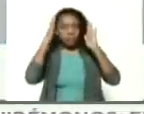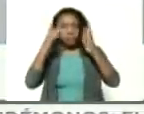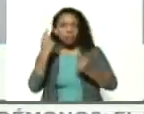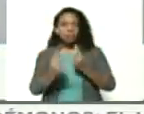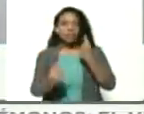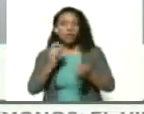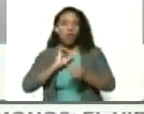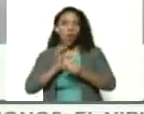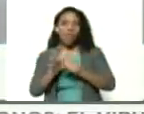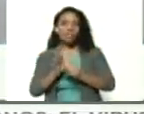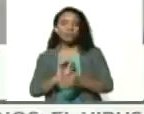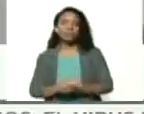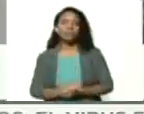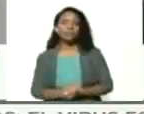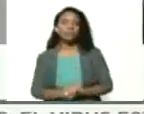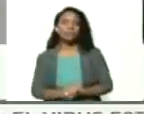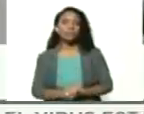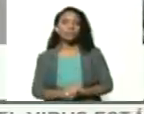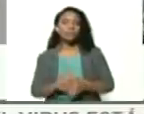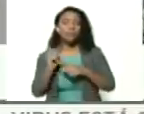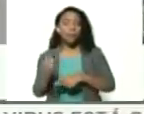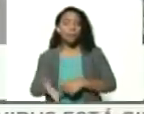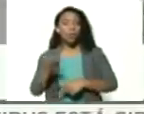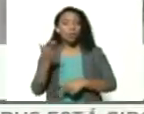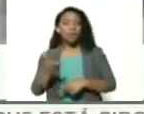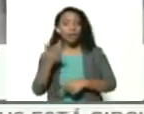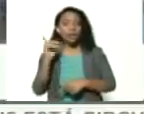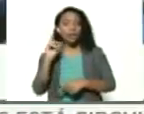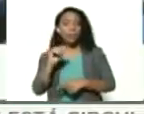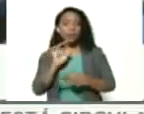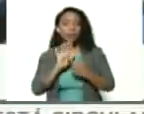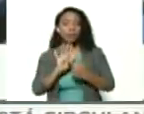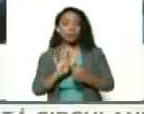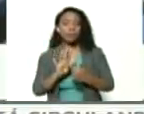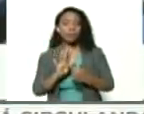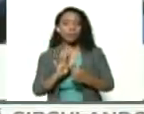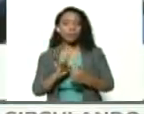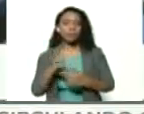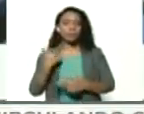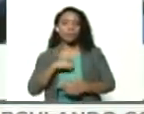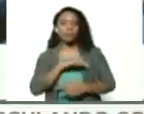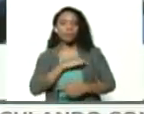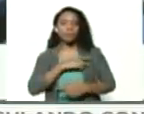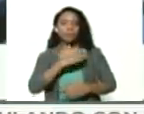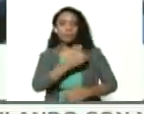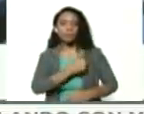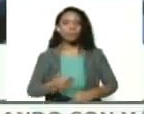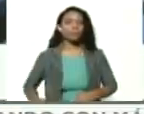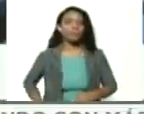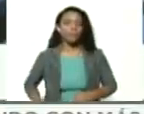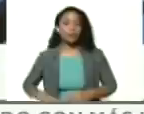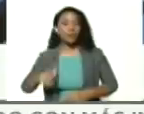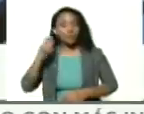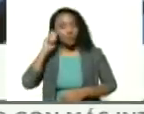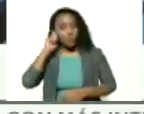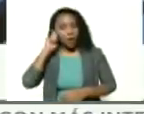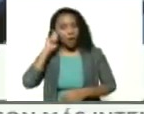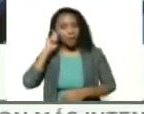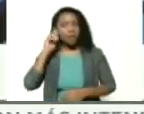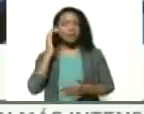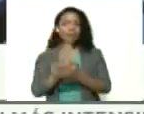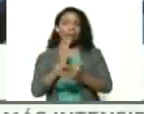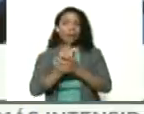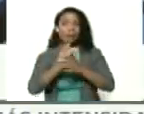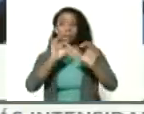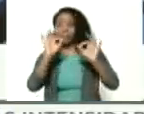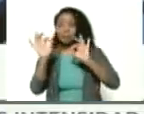Pacientes COVID-19. Es importante, comandante, destacar que nuestra presidenta, la doctora Magaly Gutiérrez Viña, siempre